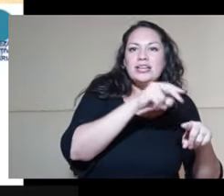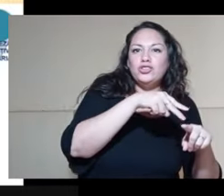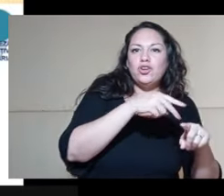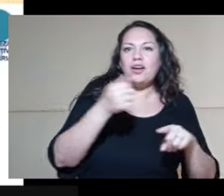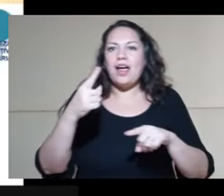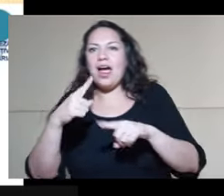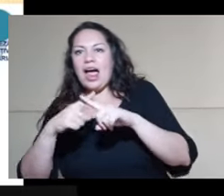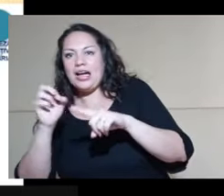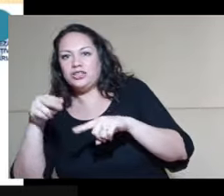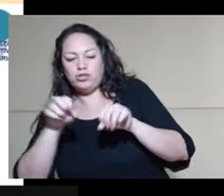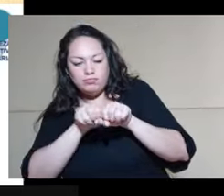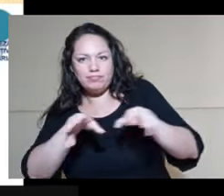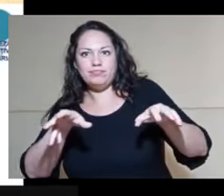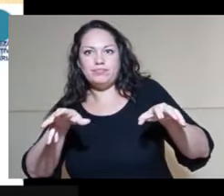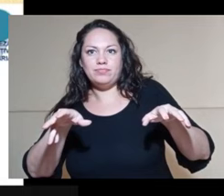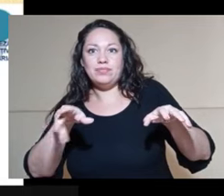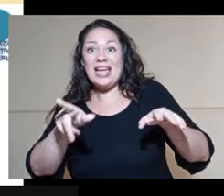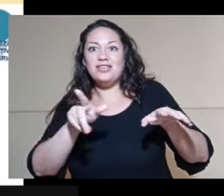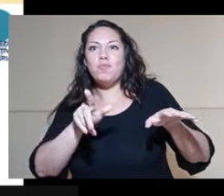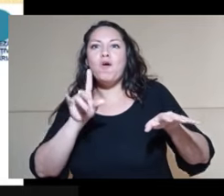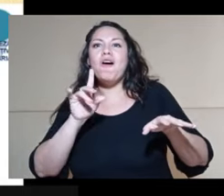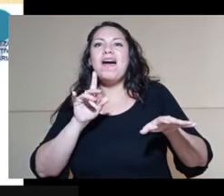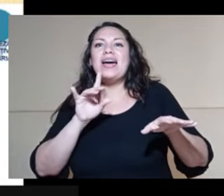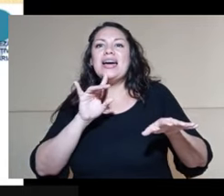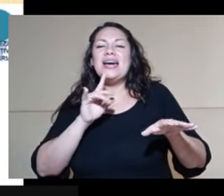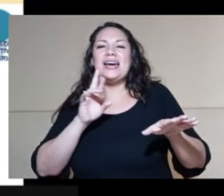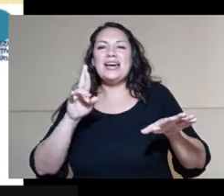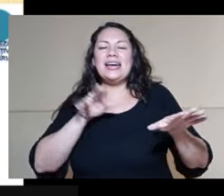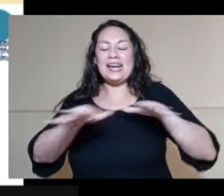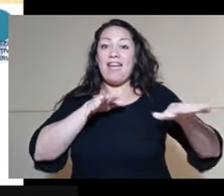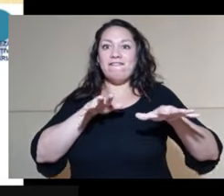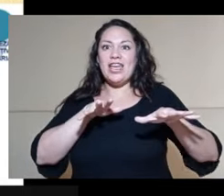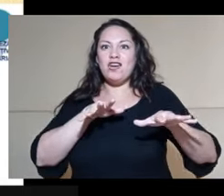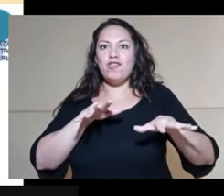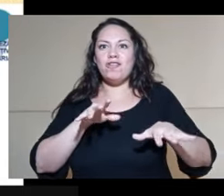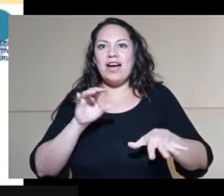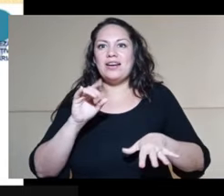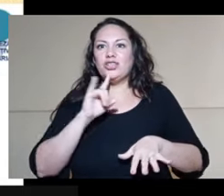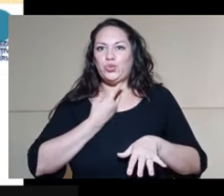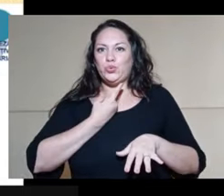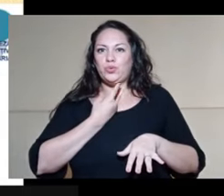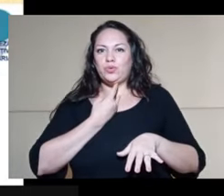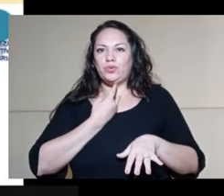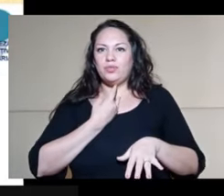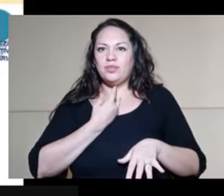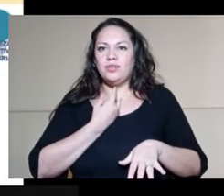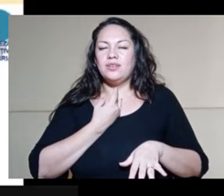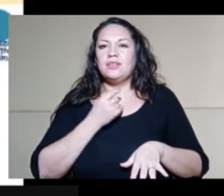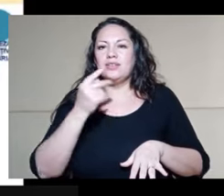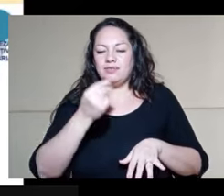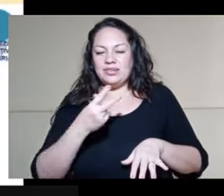un axón para el otro. ¿Sí? Entonces, lo mismo que pasaba en el arco reflejo. Ingresa al ganglio de la raíz